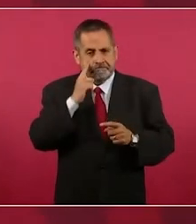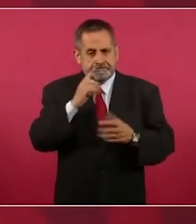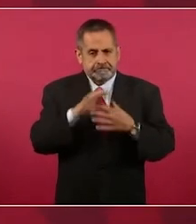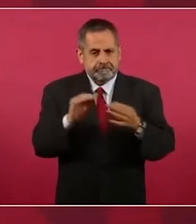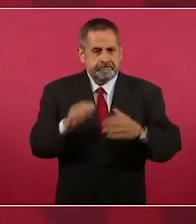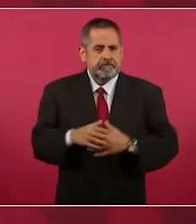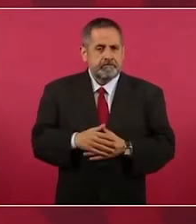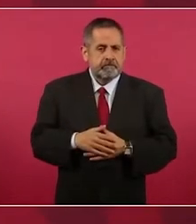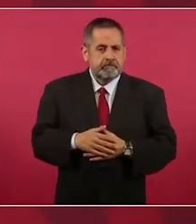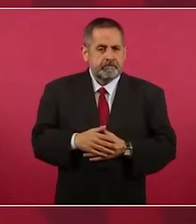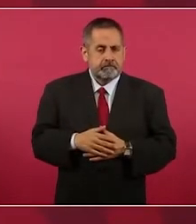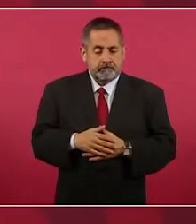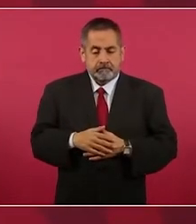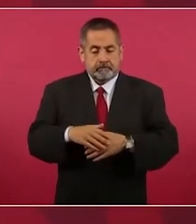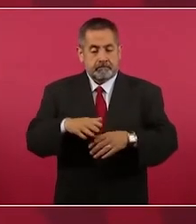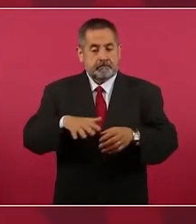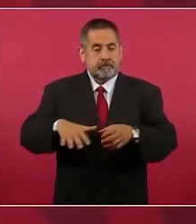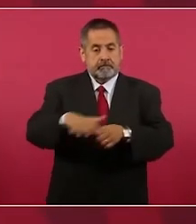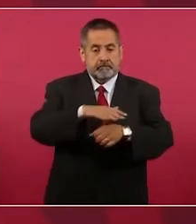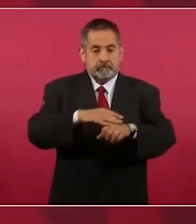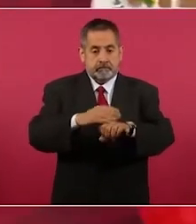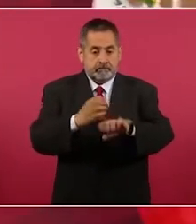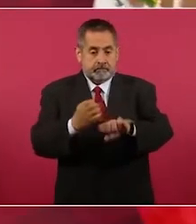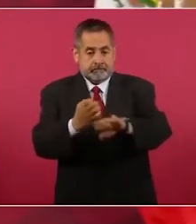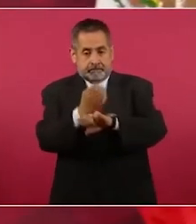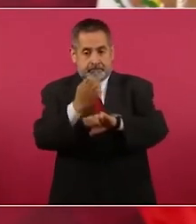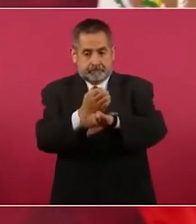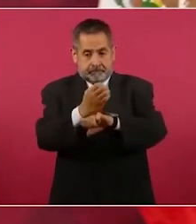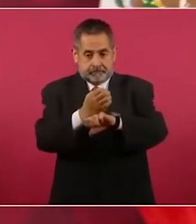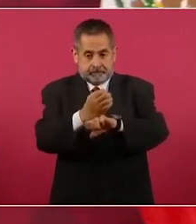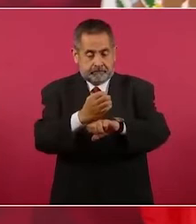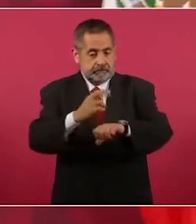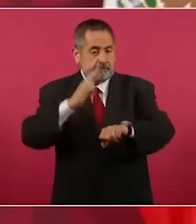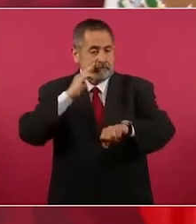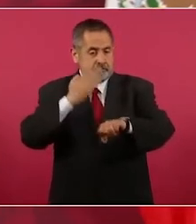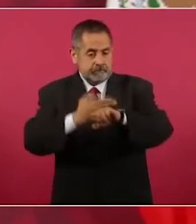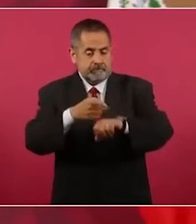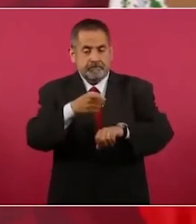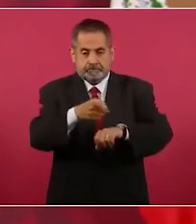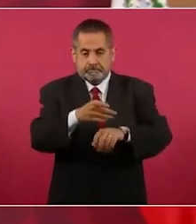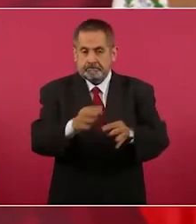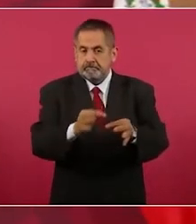la responsabilidad estatal de la responsabilidad federal.